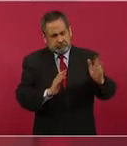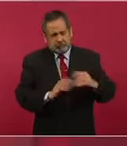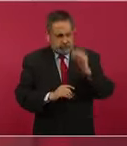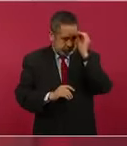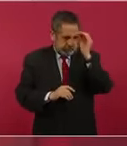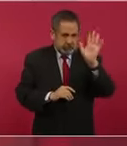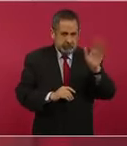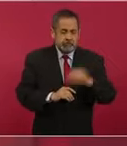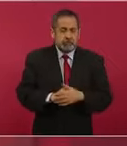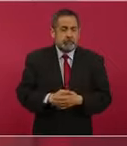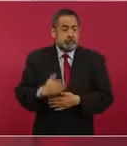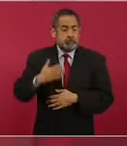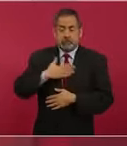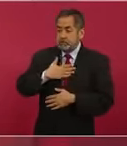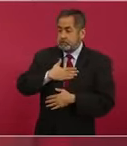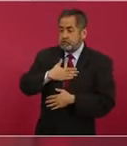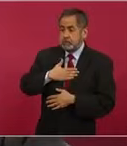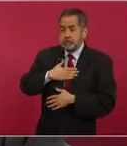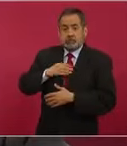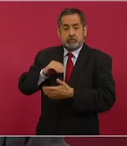mientras nosotros